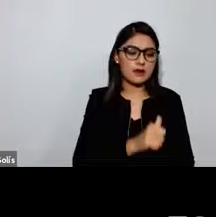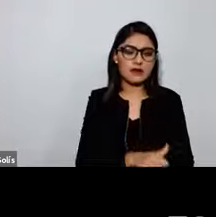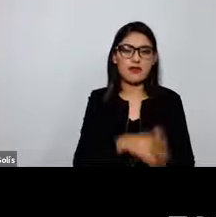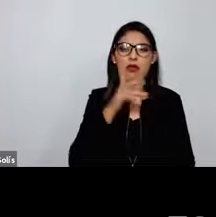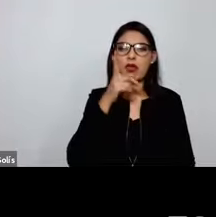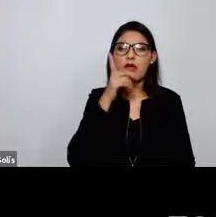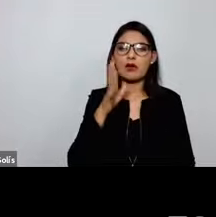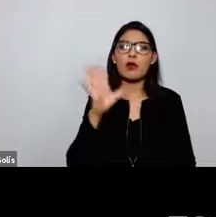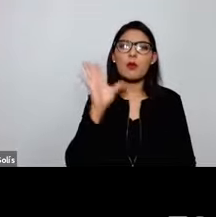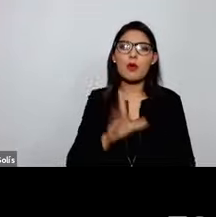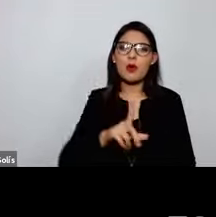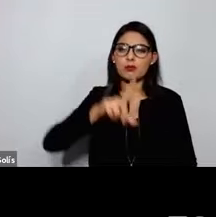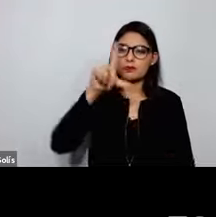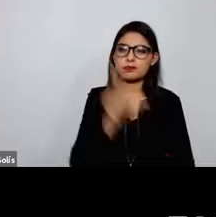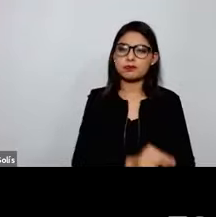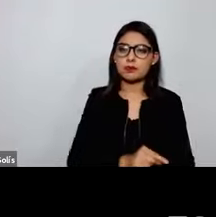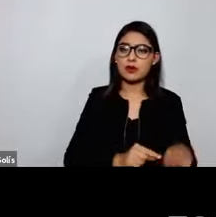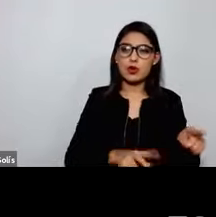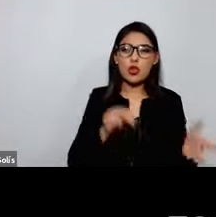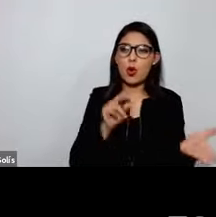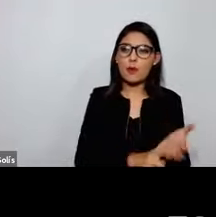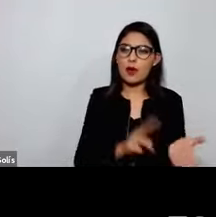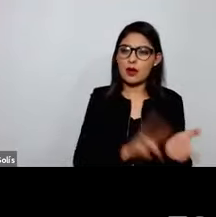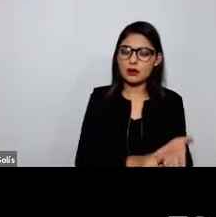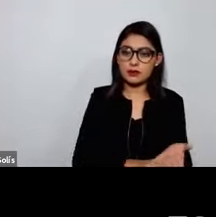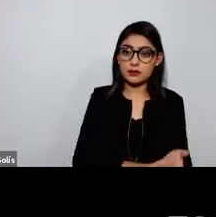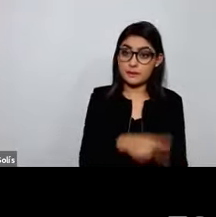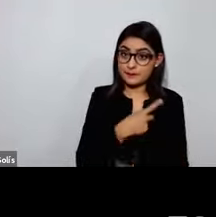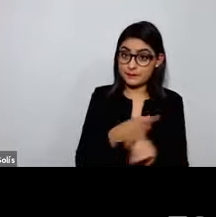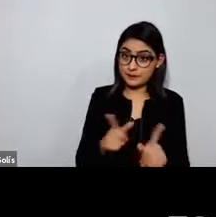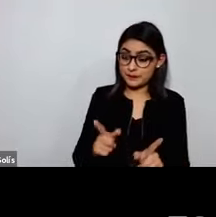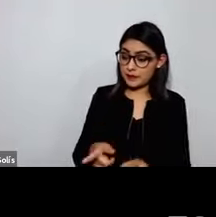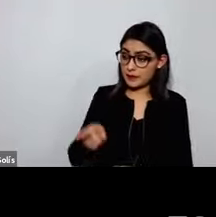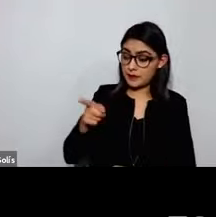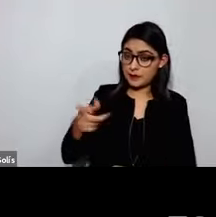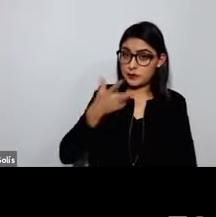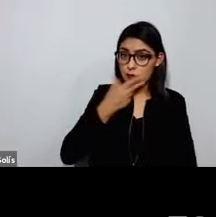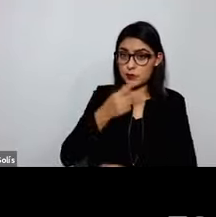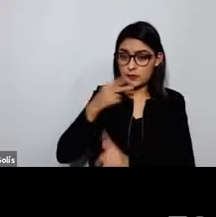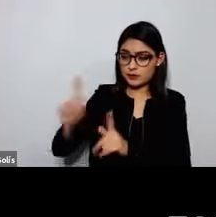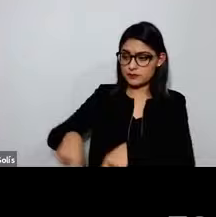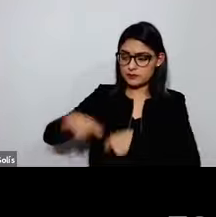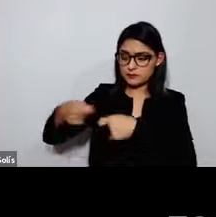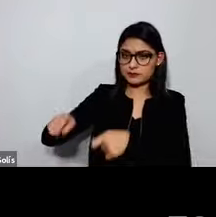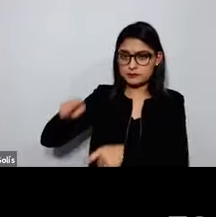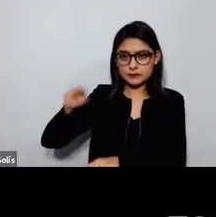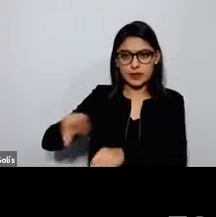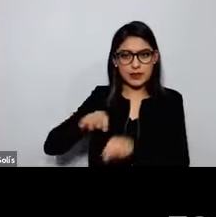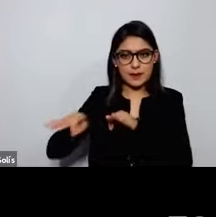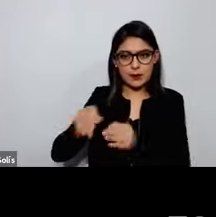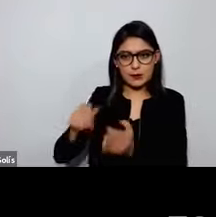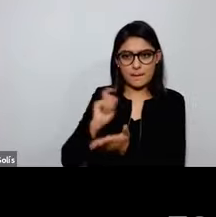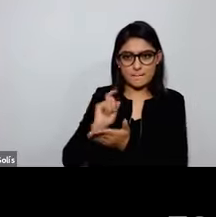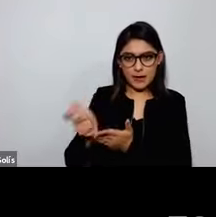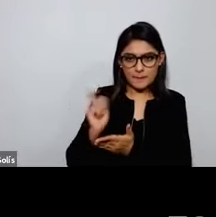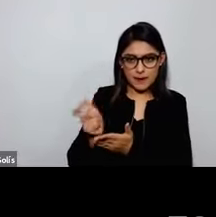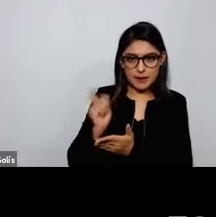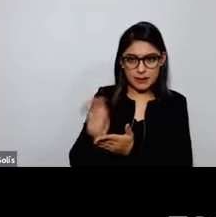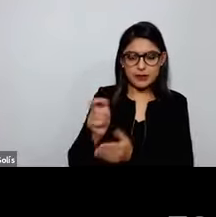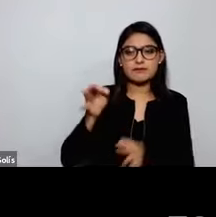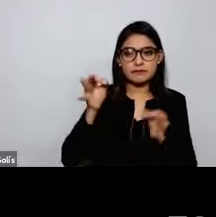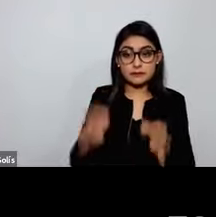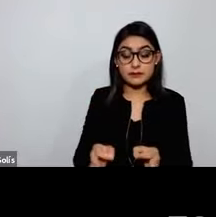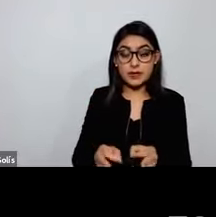por la sociedad. Y tradicionalmente se asigna a los hombres el trabajo remunerado. Después empieza a cambiar un poco